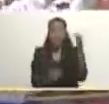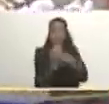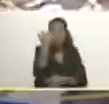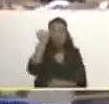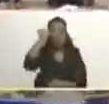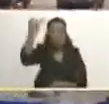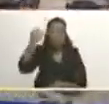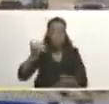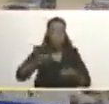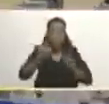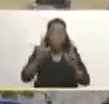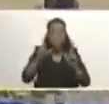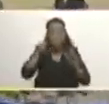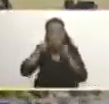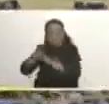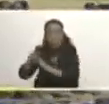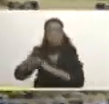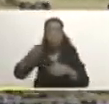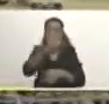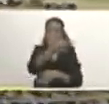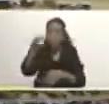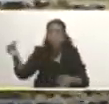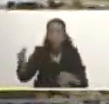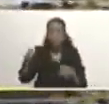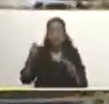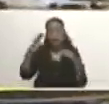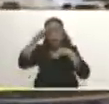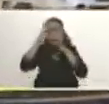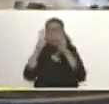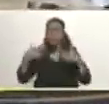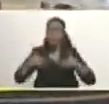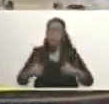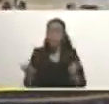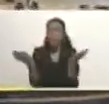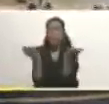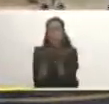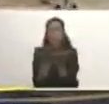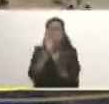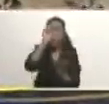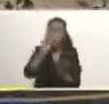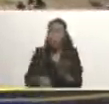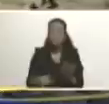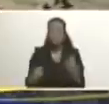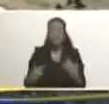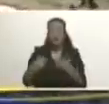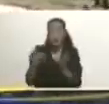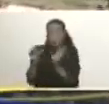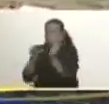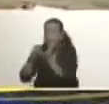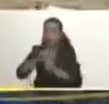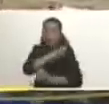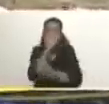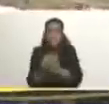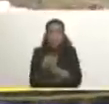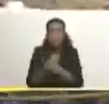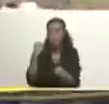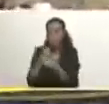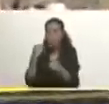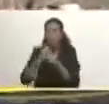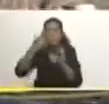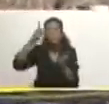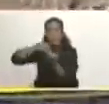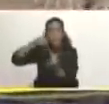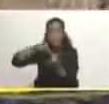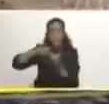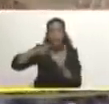que ha permitido intervenir de manera eficiente los ambulatorios y las escuelas populares, concentrar el poder de fuego con la participación